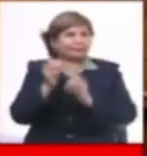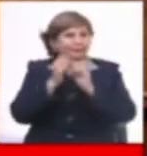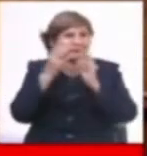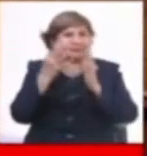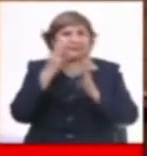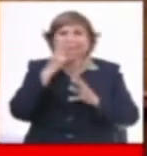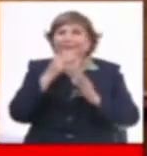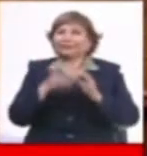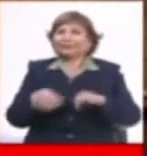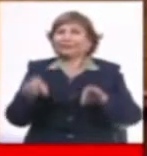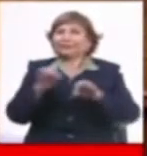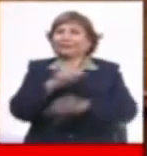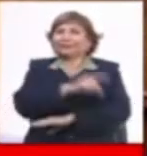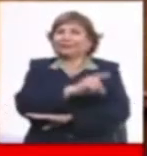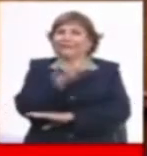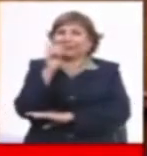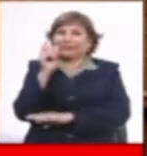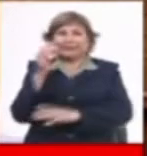ellas